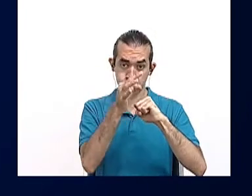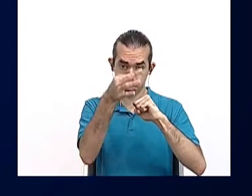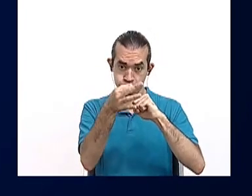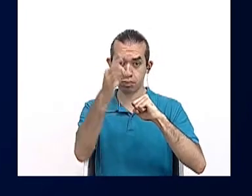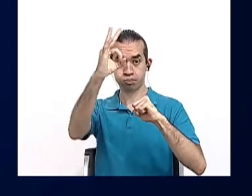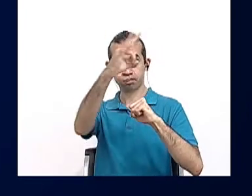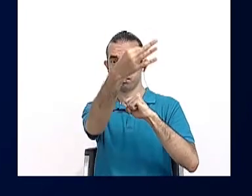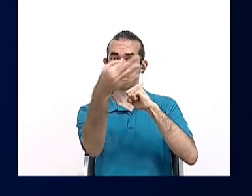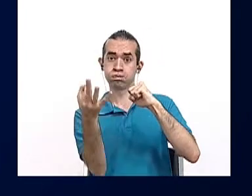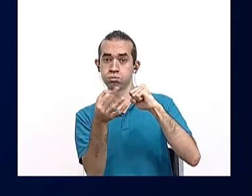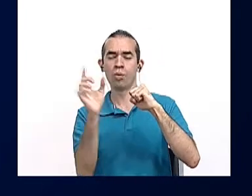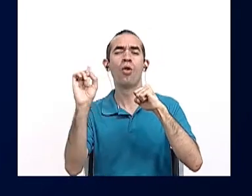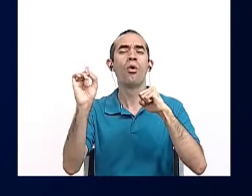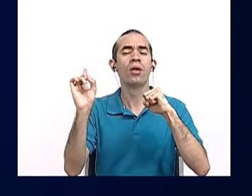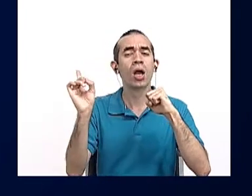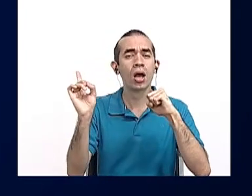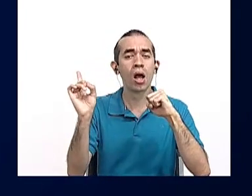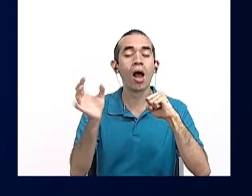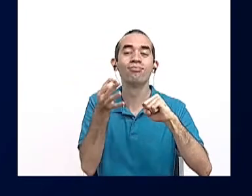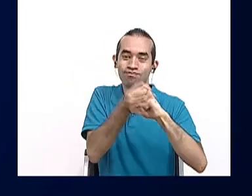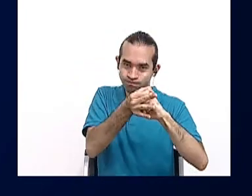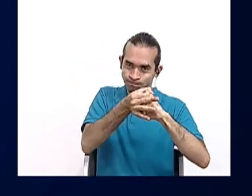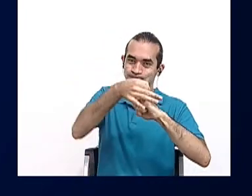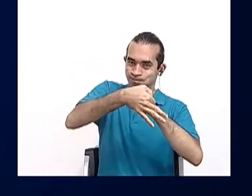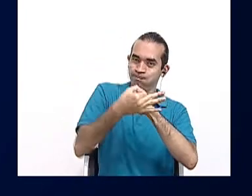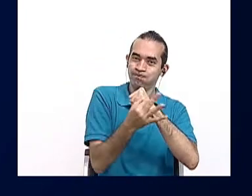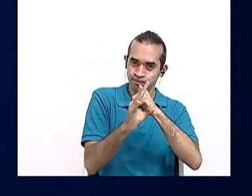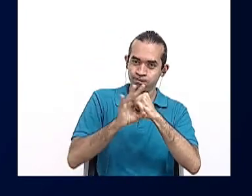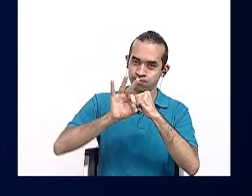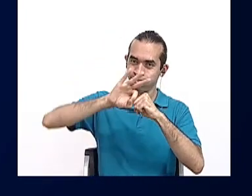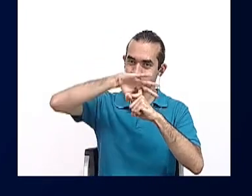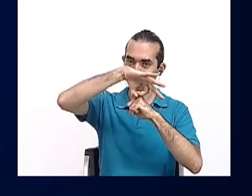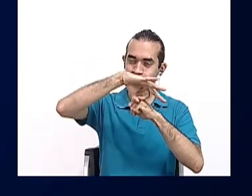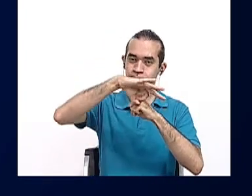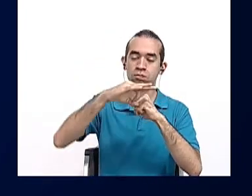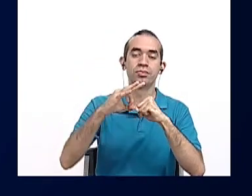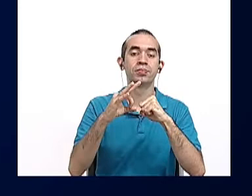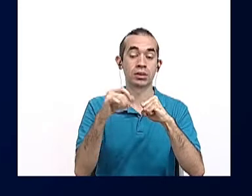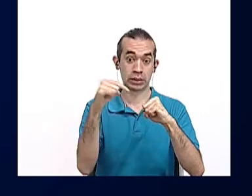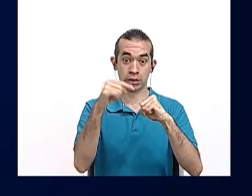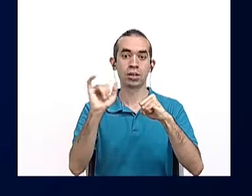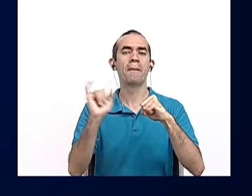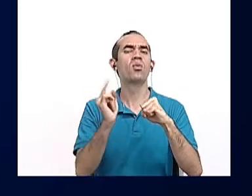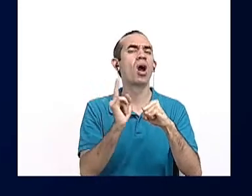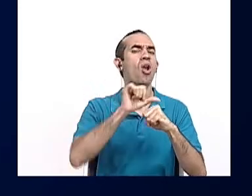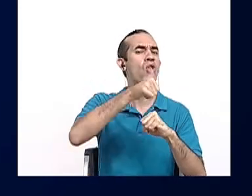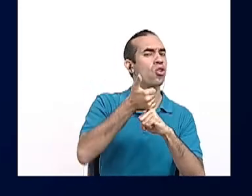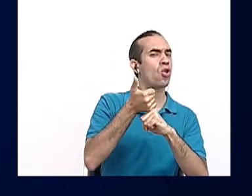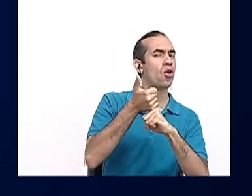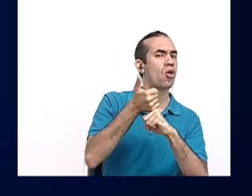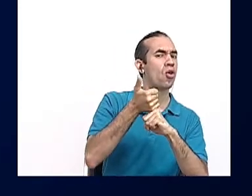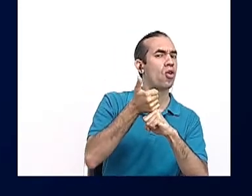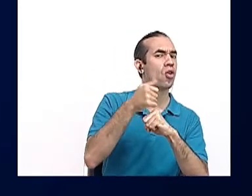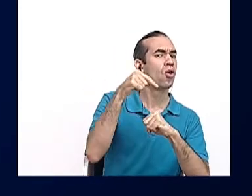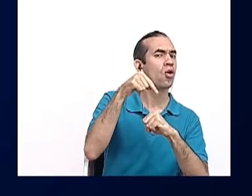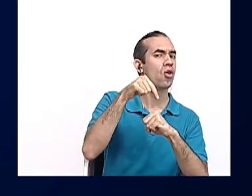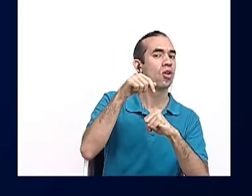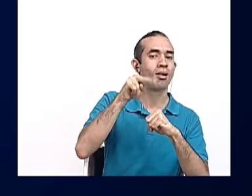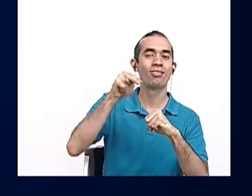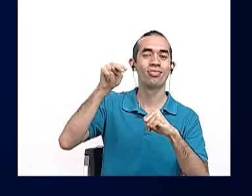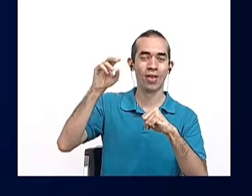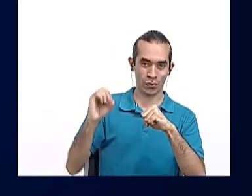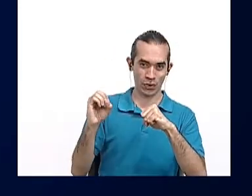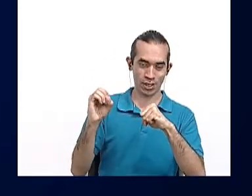cuál parte del átomo? En el núcleo. Y en el núcleo también encontramos a los